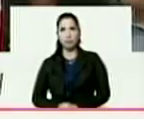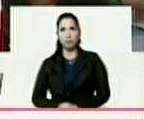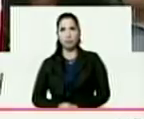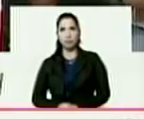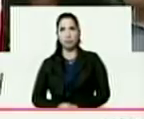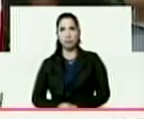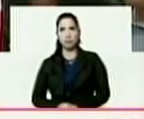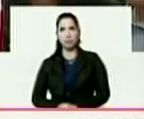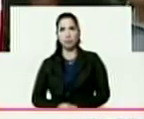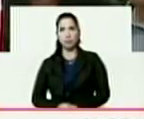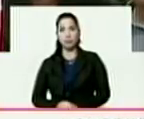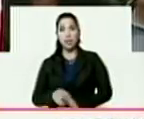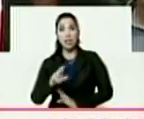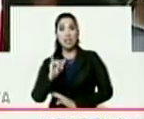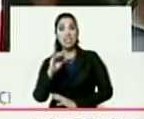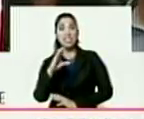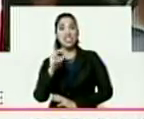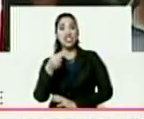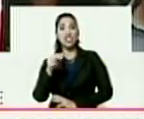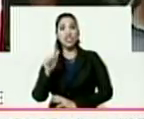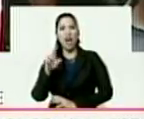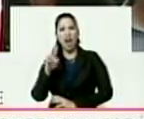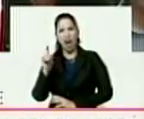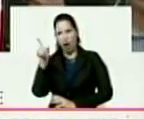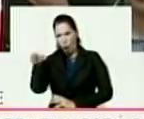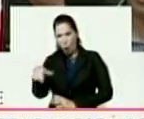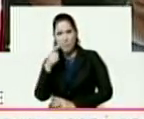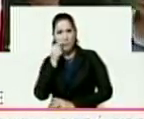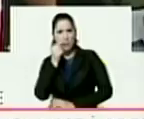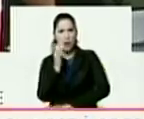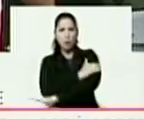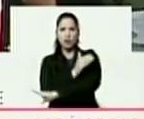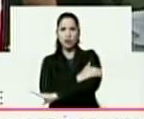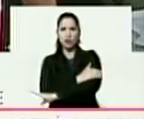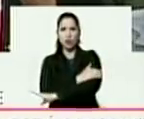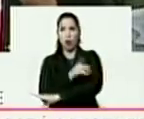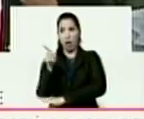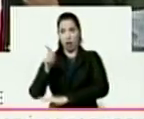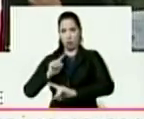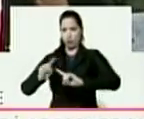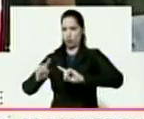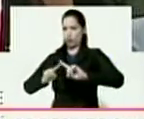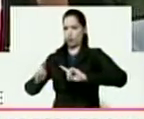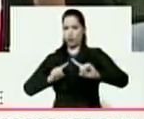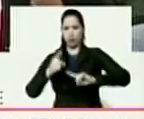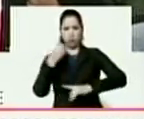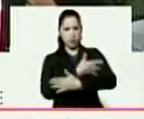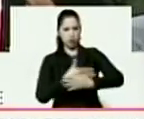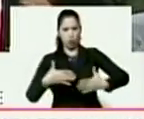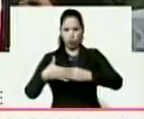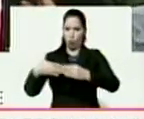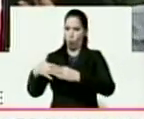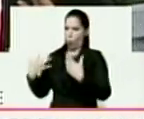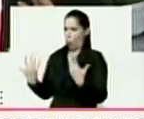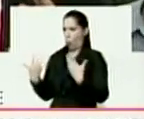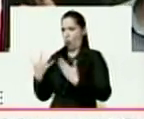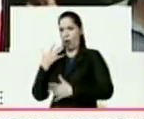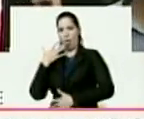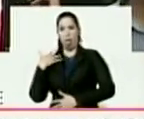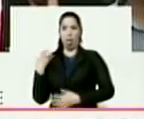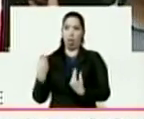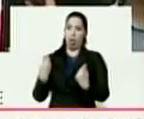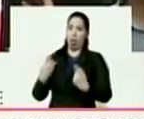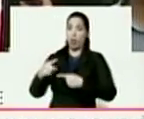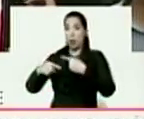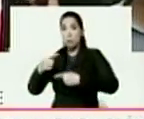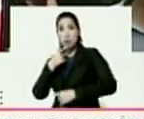richard branson es el que montó el organizador millón de dólares después